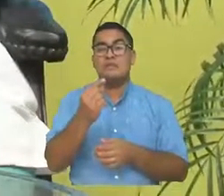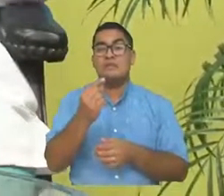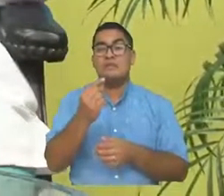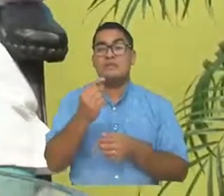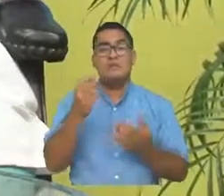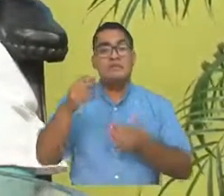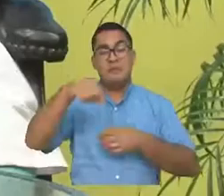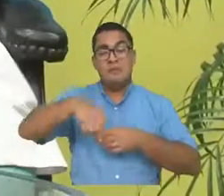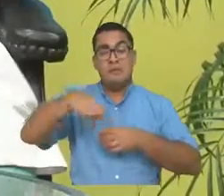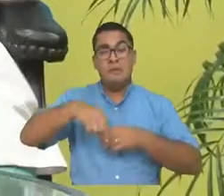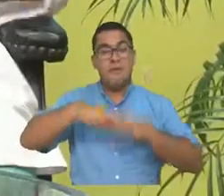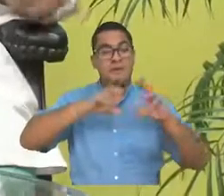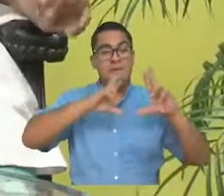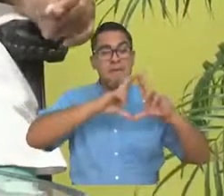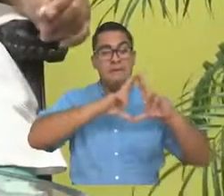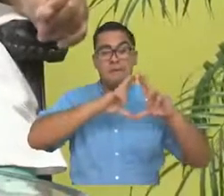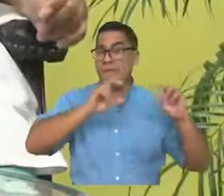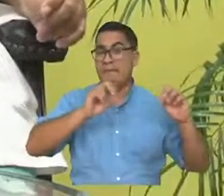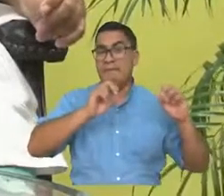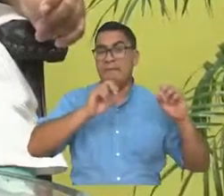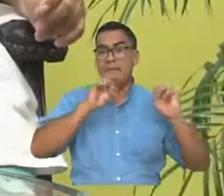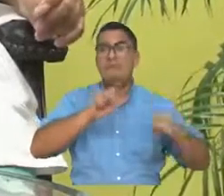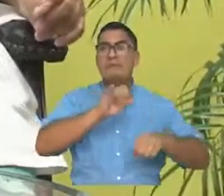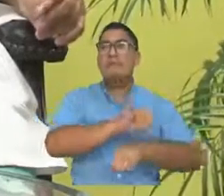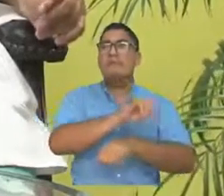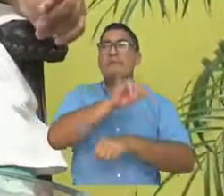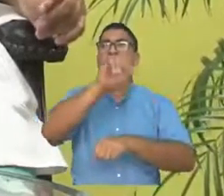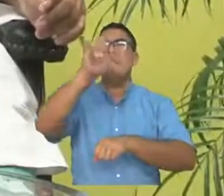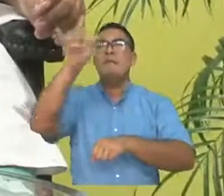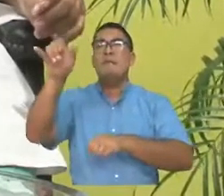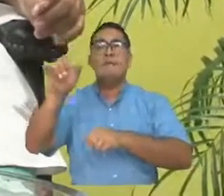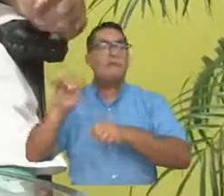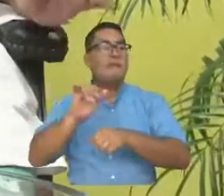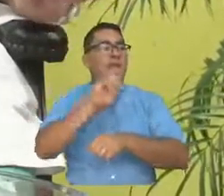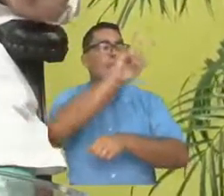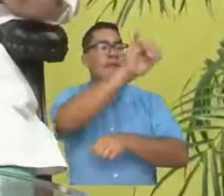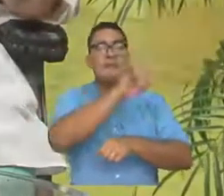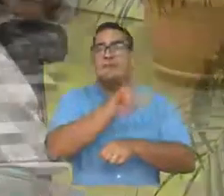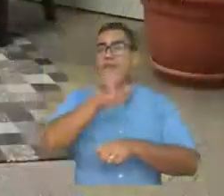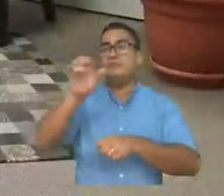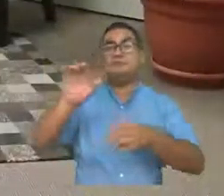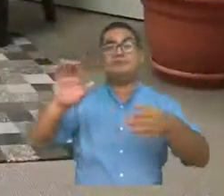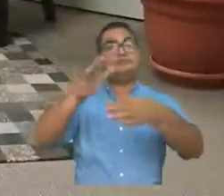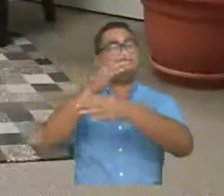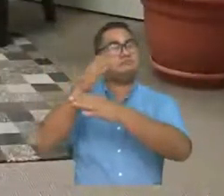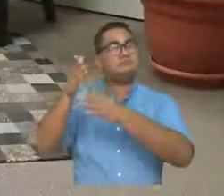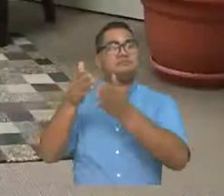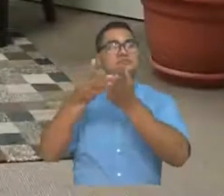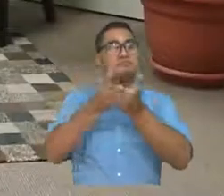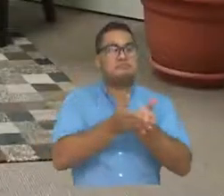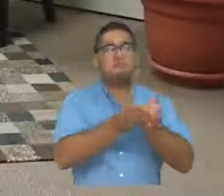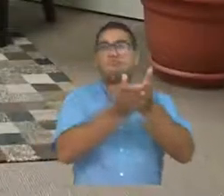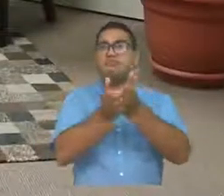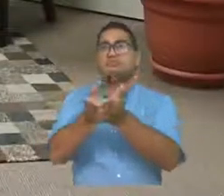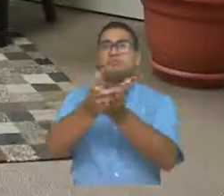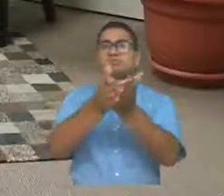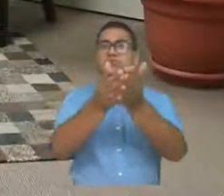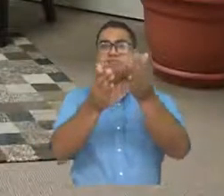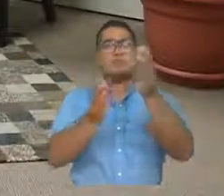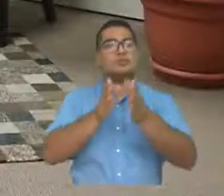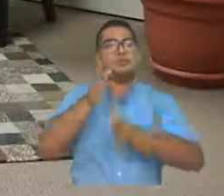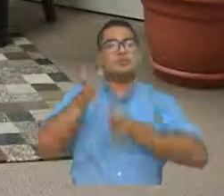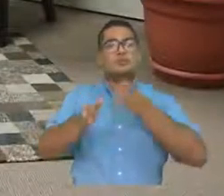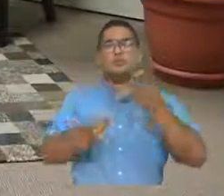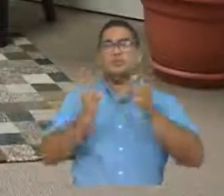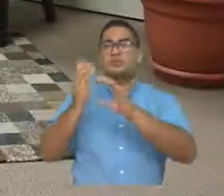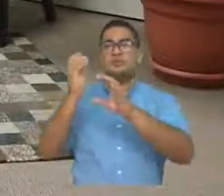de protección, entonces con mayor facilidad te la puedo pasar. Y recordemos que estamos en un mundo globalizado,